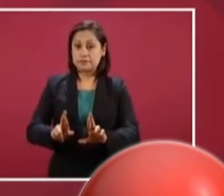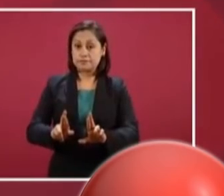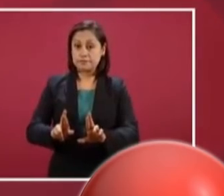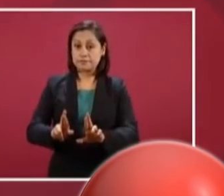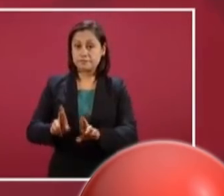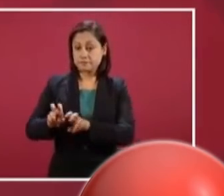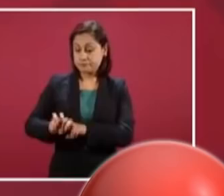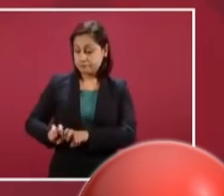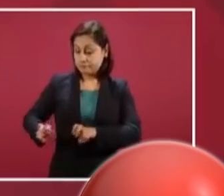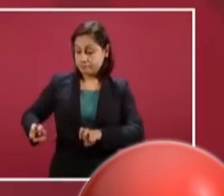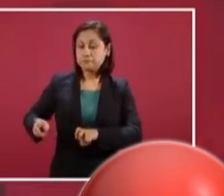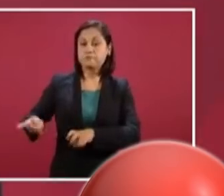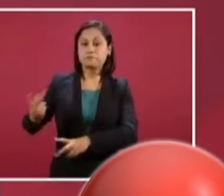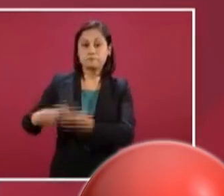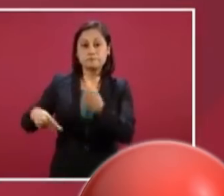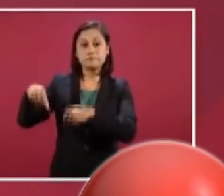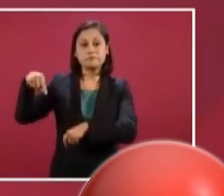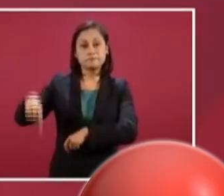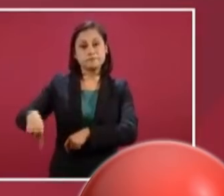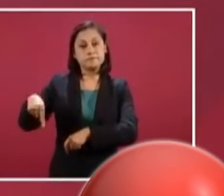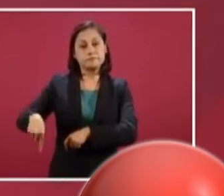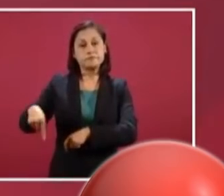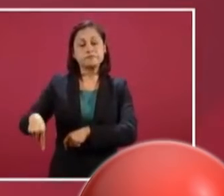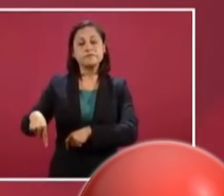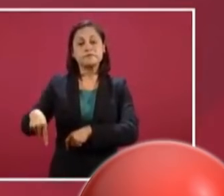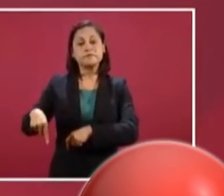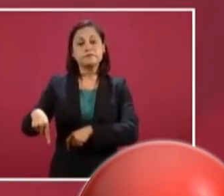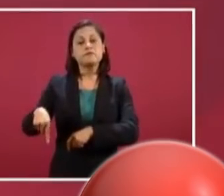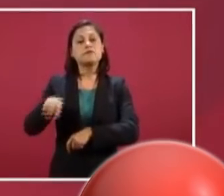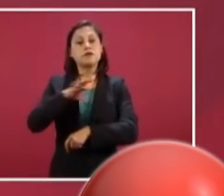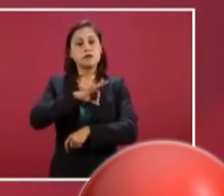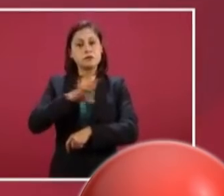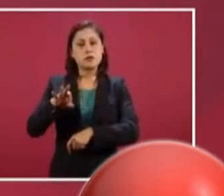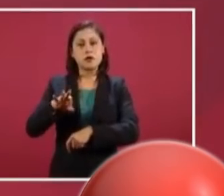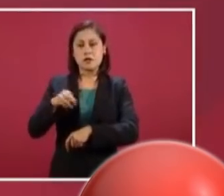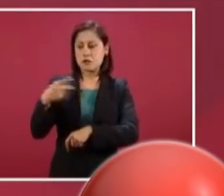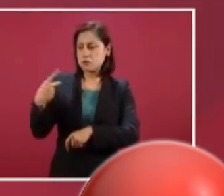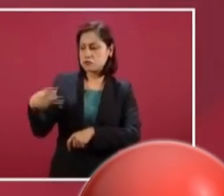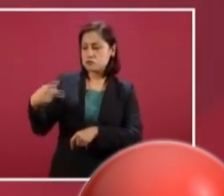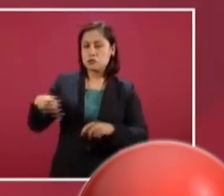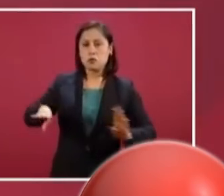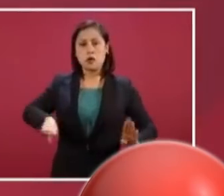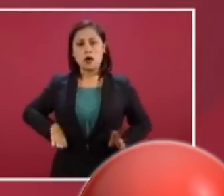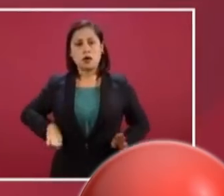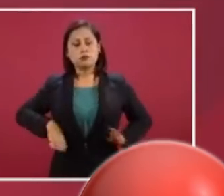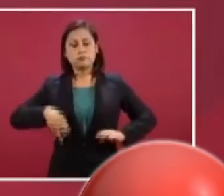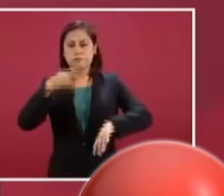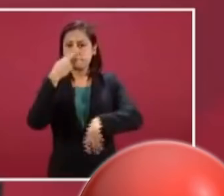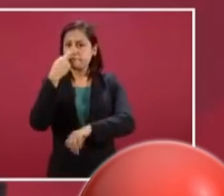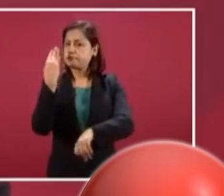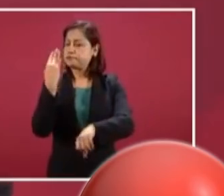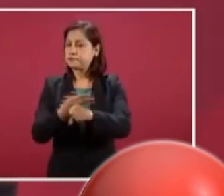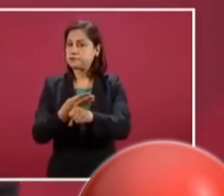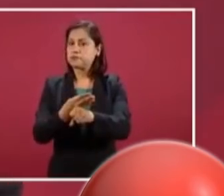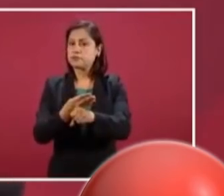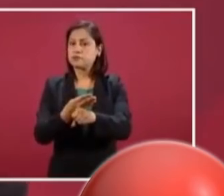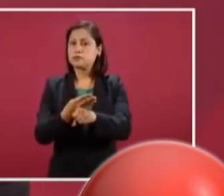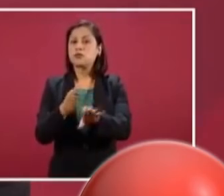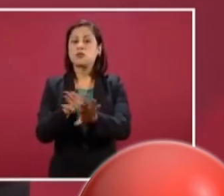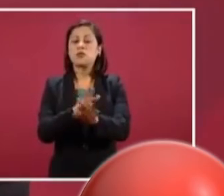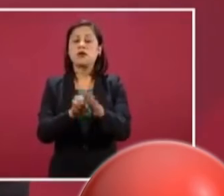estén actuando con mucha responsabilidad. El caso de